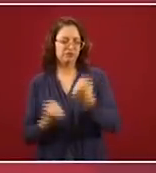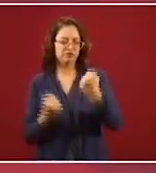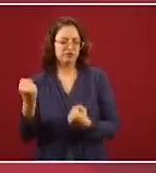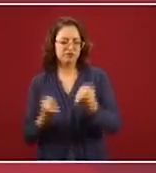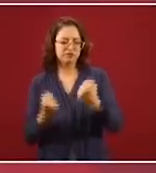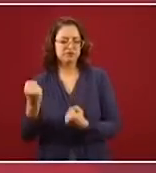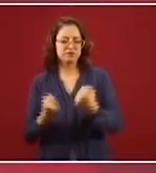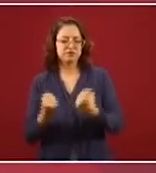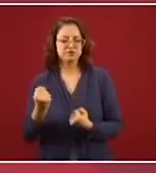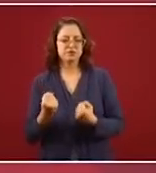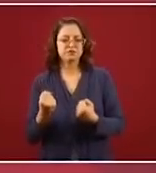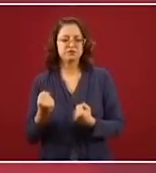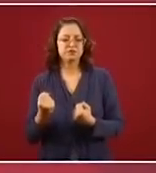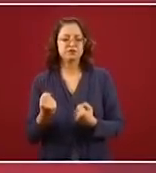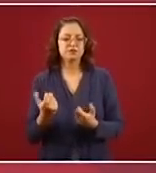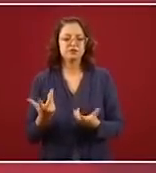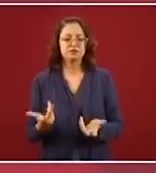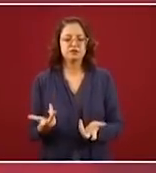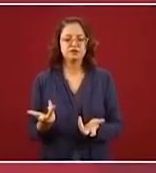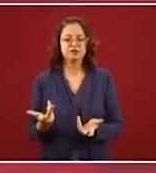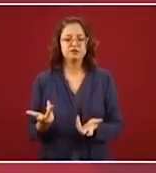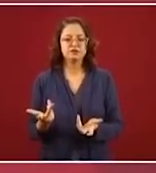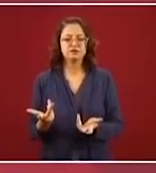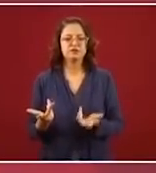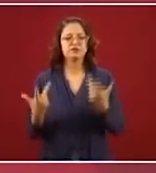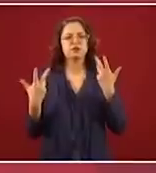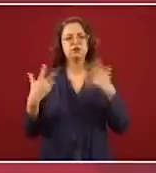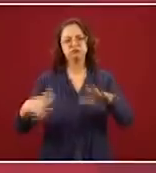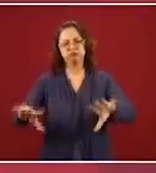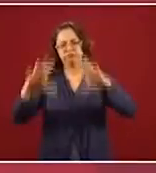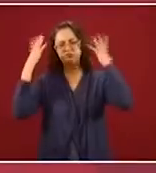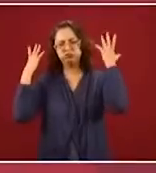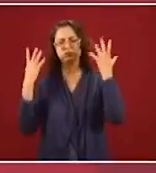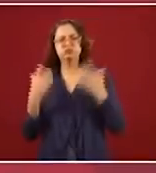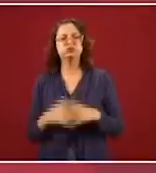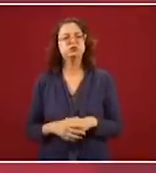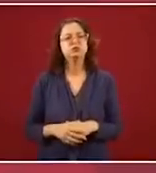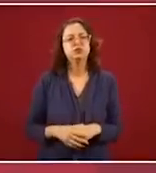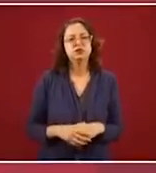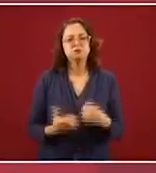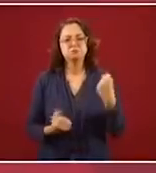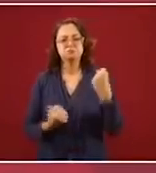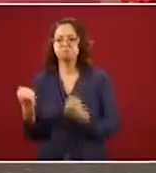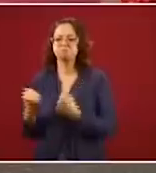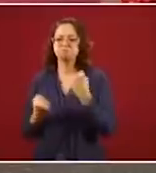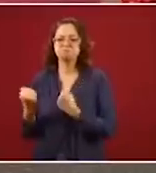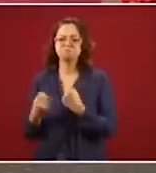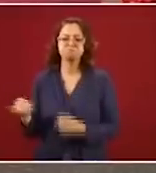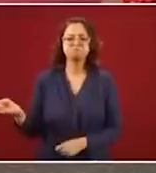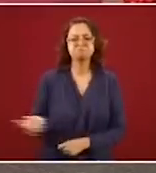y que anda a toda velocidad y